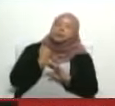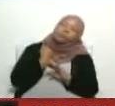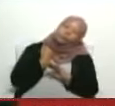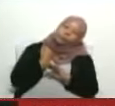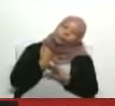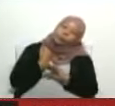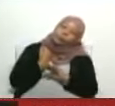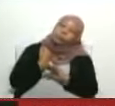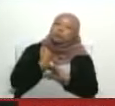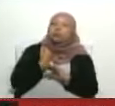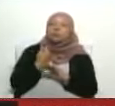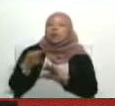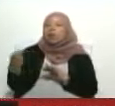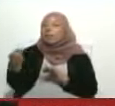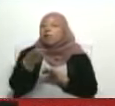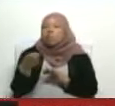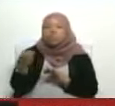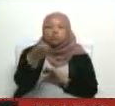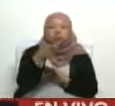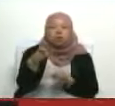de explotar lugares,